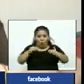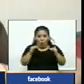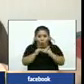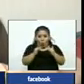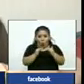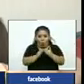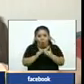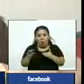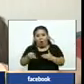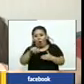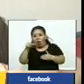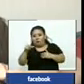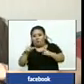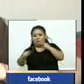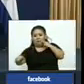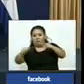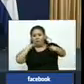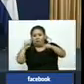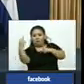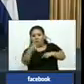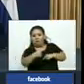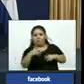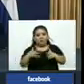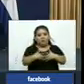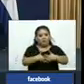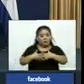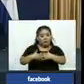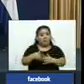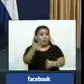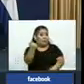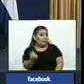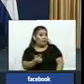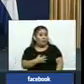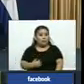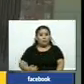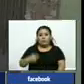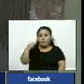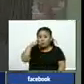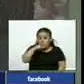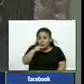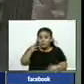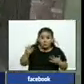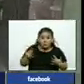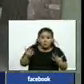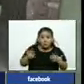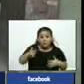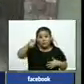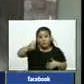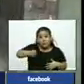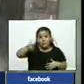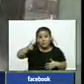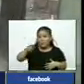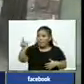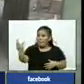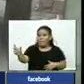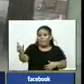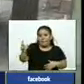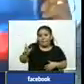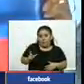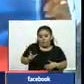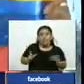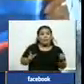con la política imperial de Estados Unidos. El mandatario salvadoreño espera recibir en los próximos meses las credenciales de la